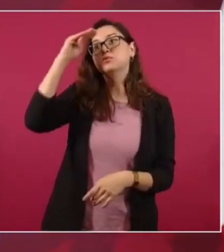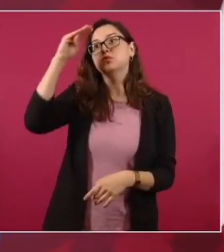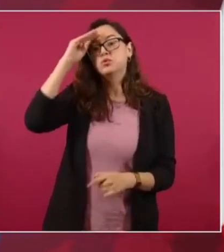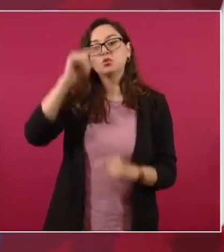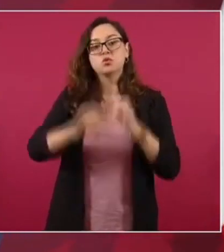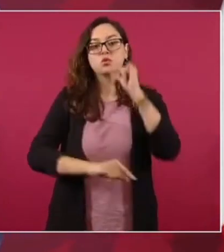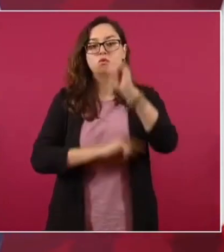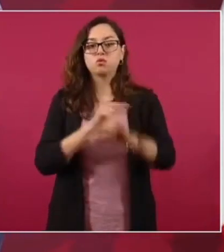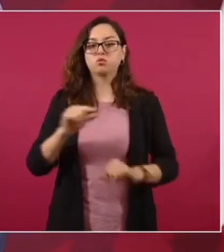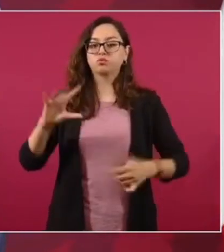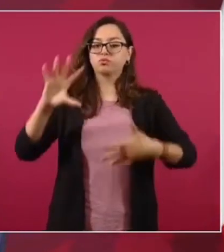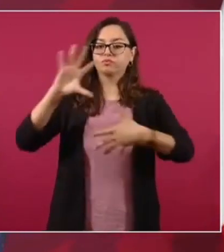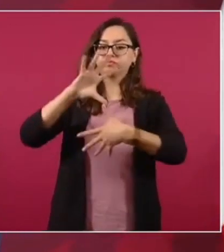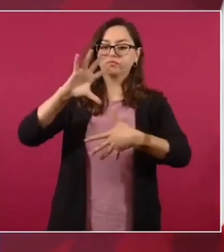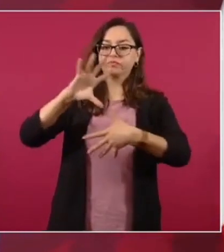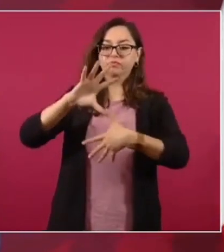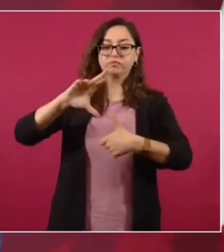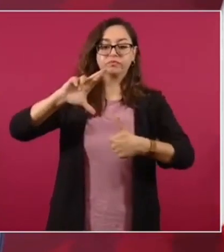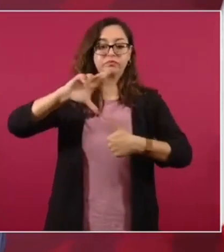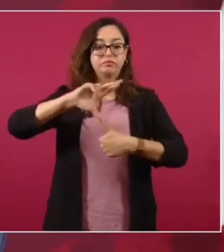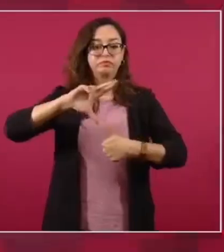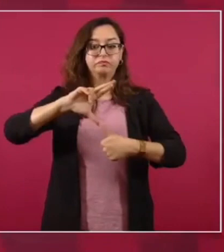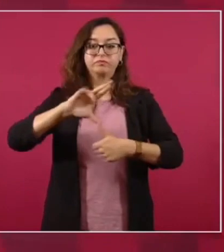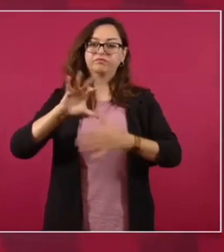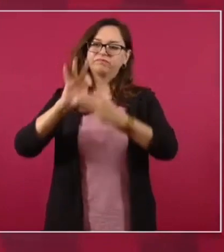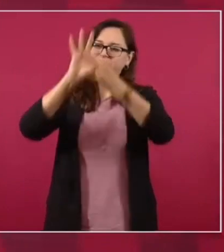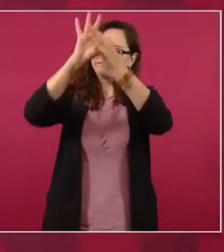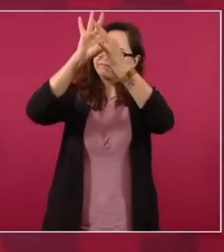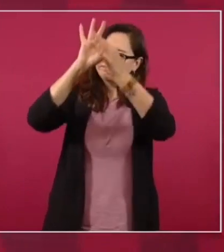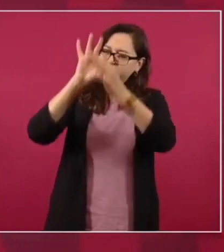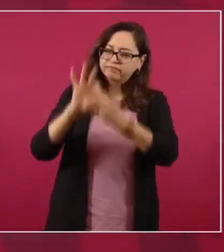de América Latina, del Caribe, pero también